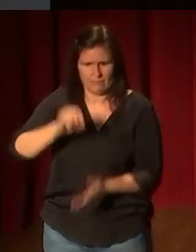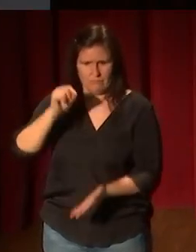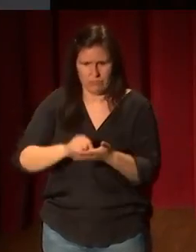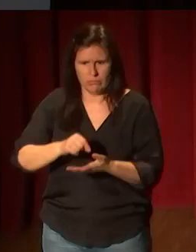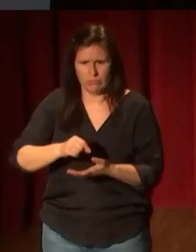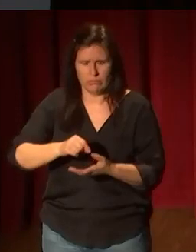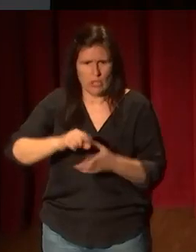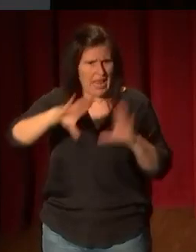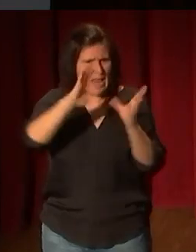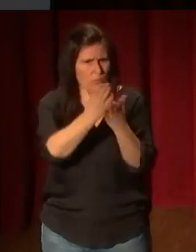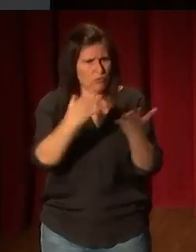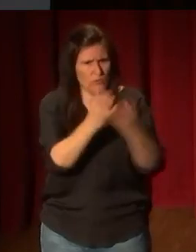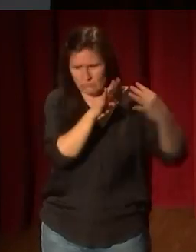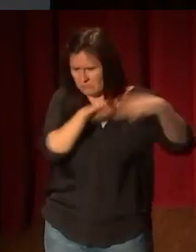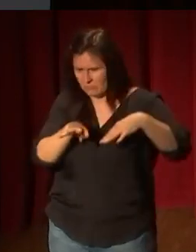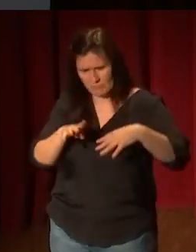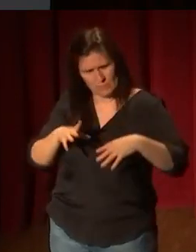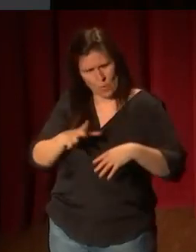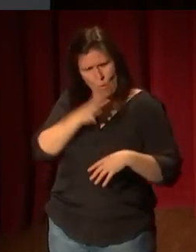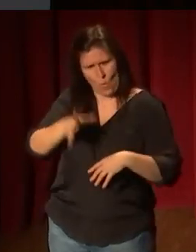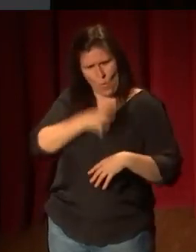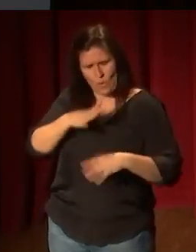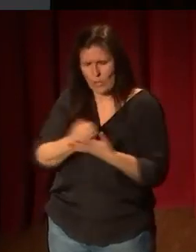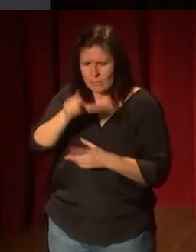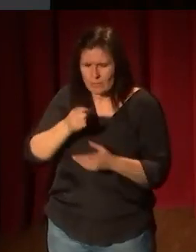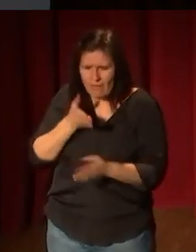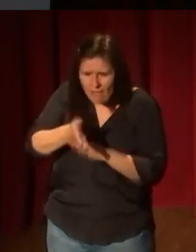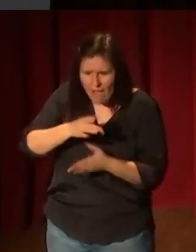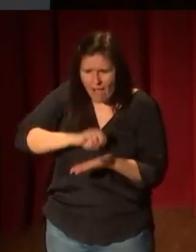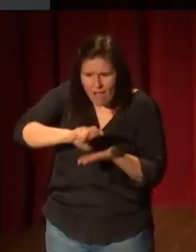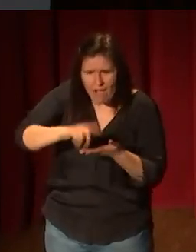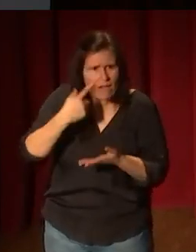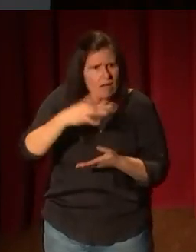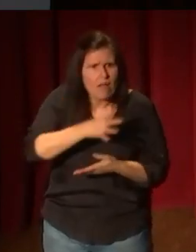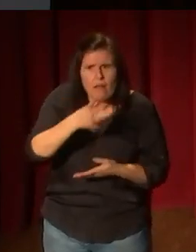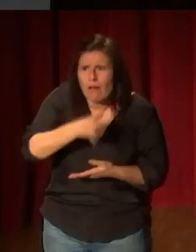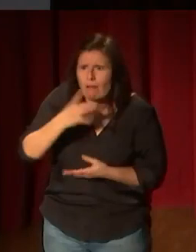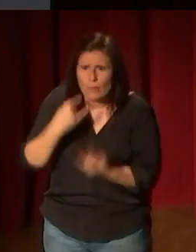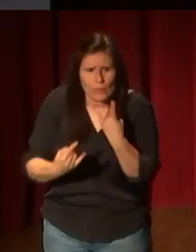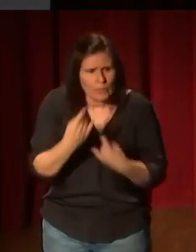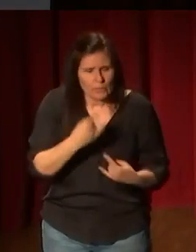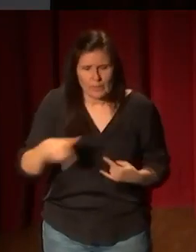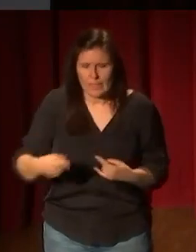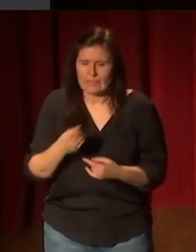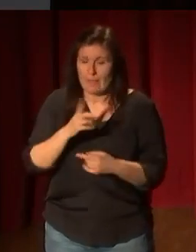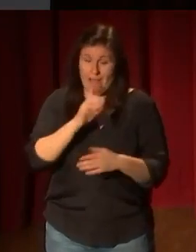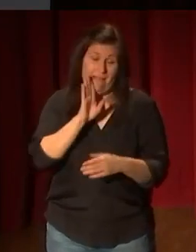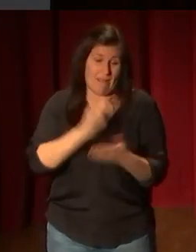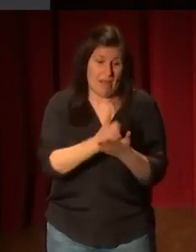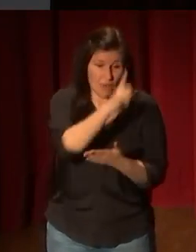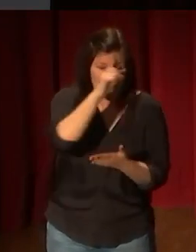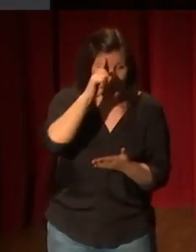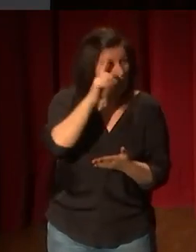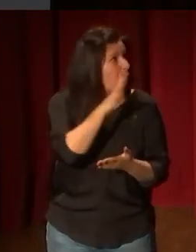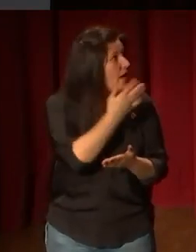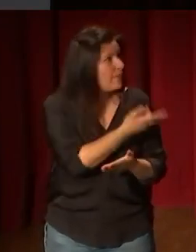del mundo entero y el asombro de cuantos pasaban por ella hemos visto esa irregularidad de madrid y vemos ahora cómo se abre